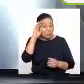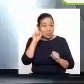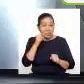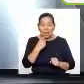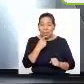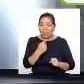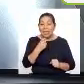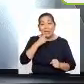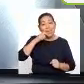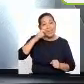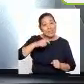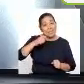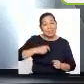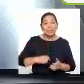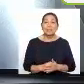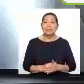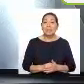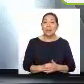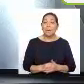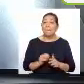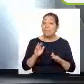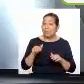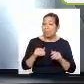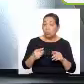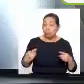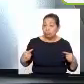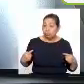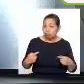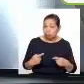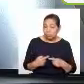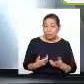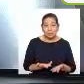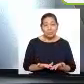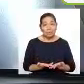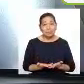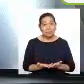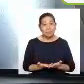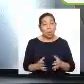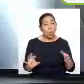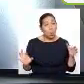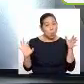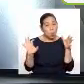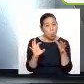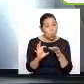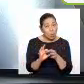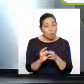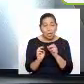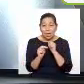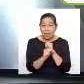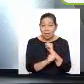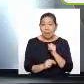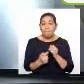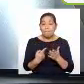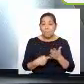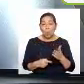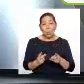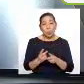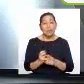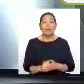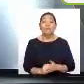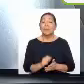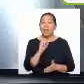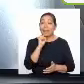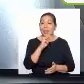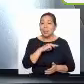señalando, se necesita. Y también ha hecho un llamado para hacer una cruzada, ¿no? Una cruzada de unidad nacional por la seguridad, es lo que ha